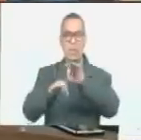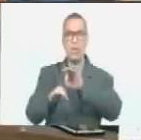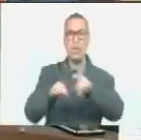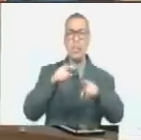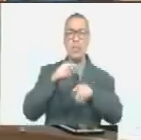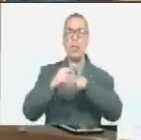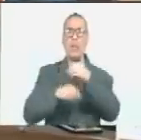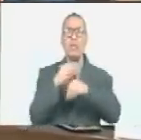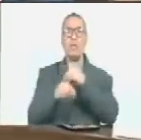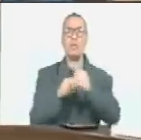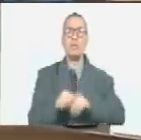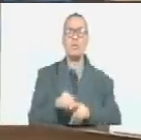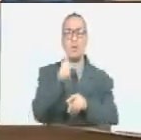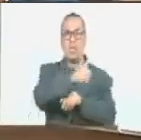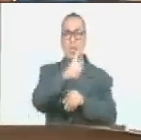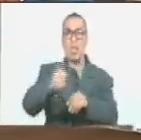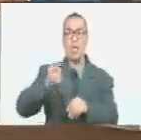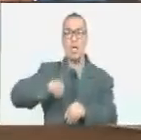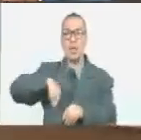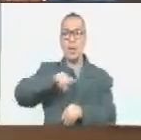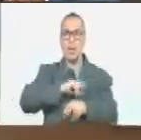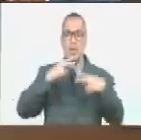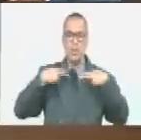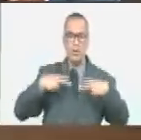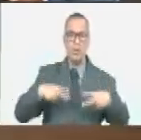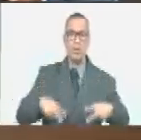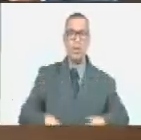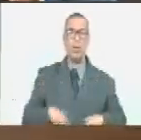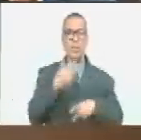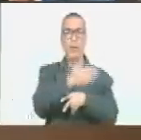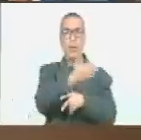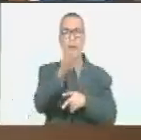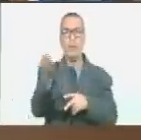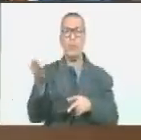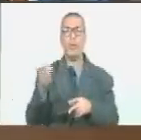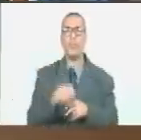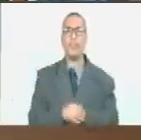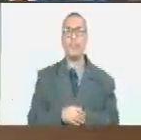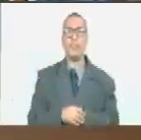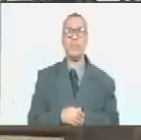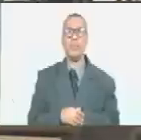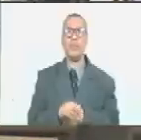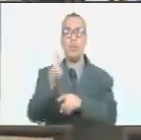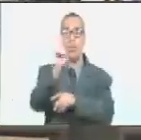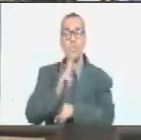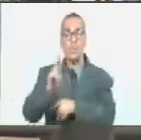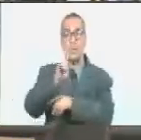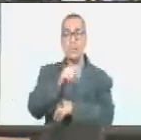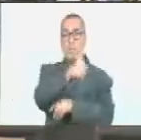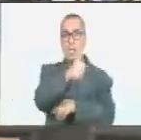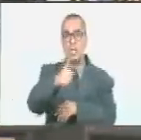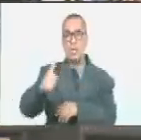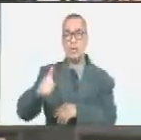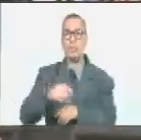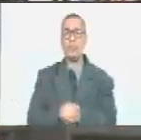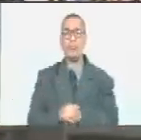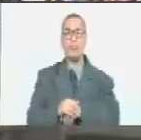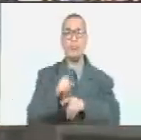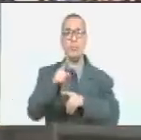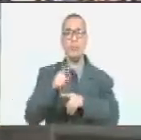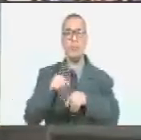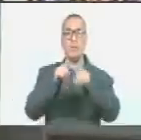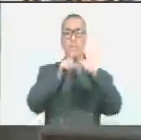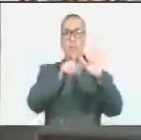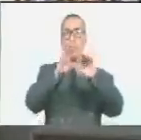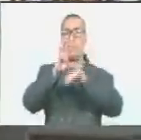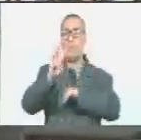lo aplicamos a cada una de nuestras vidas. Para ustedes, utilicen cada una de esos